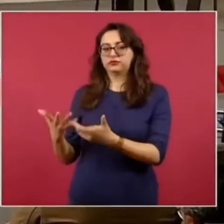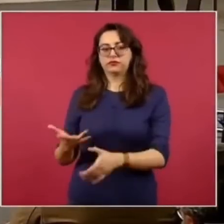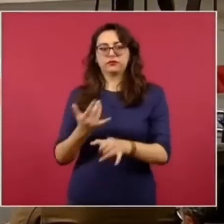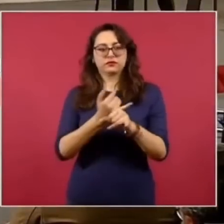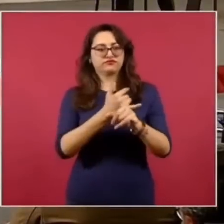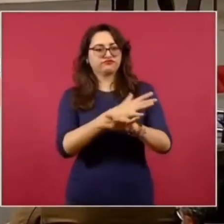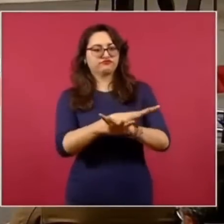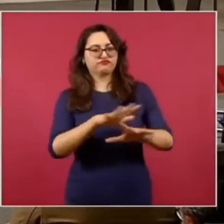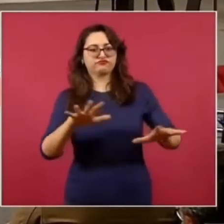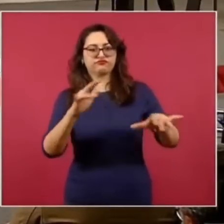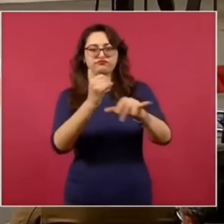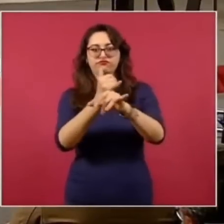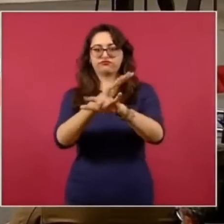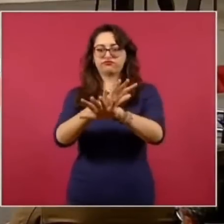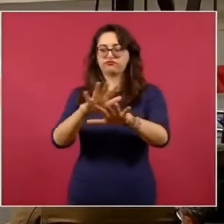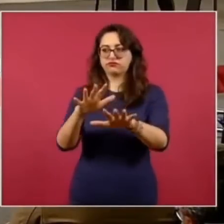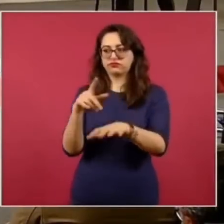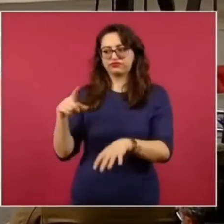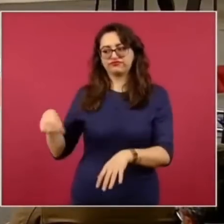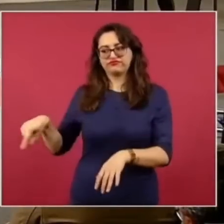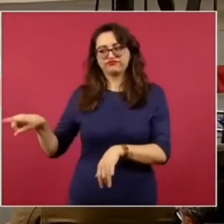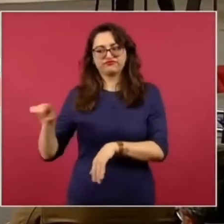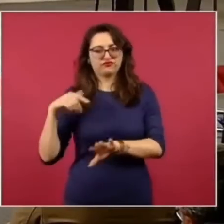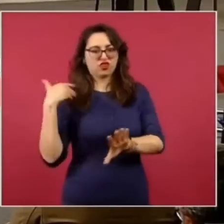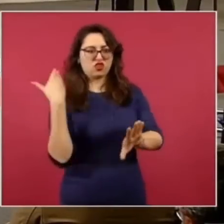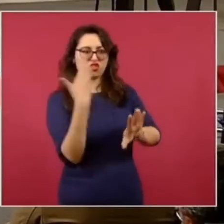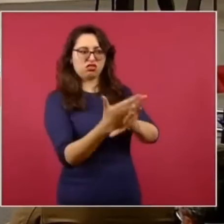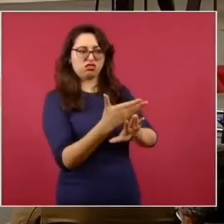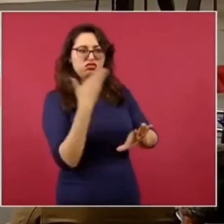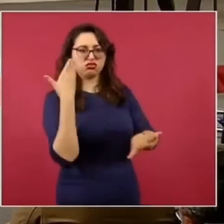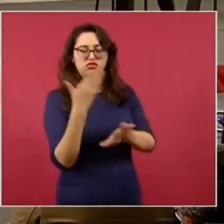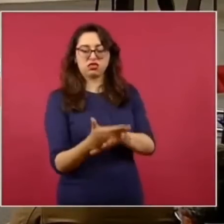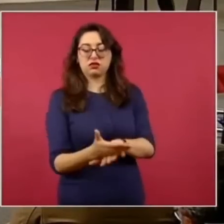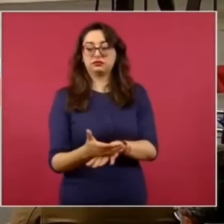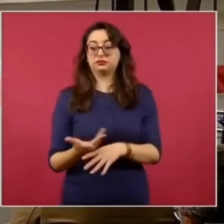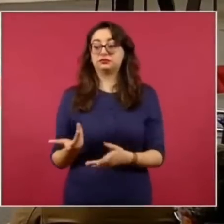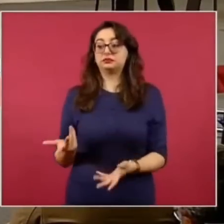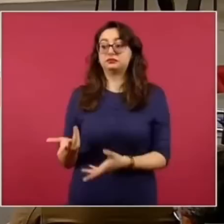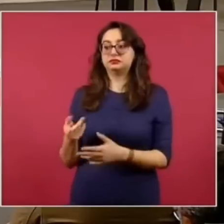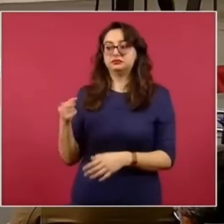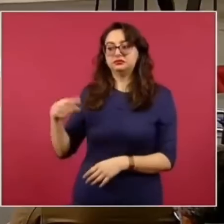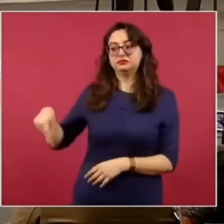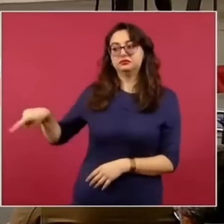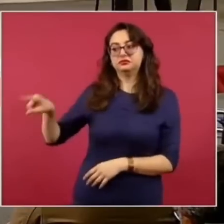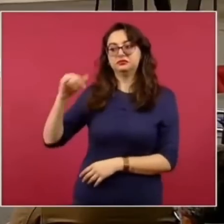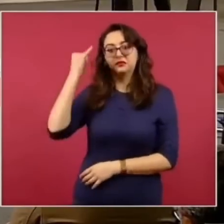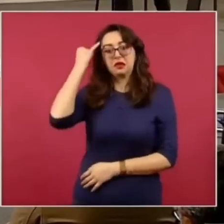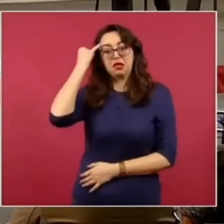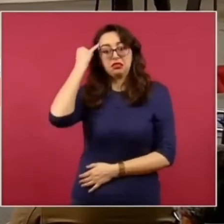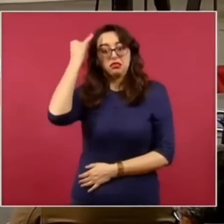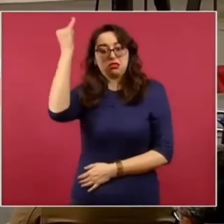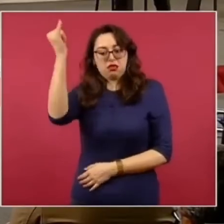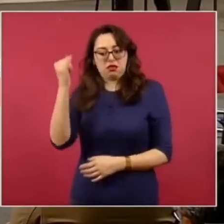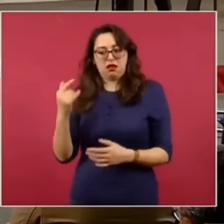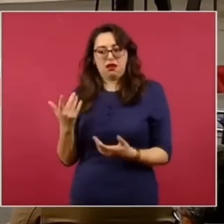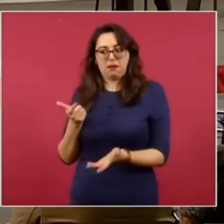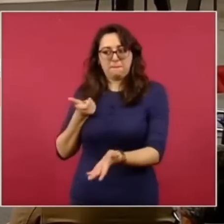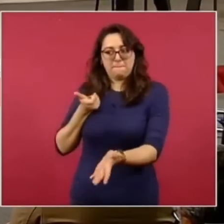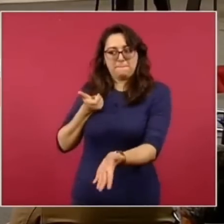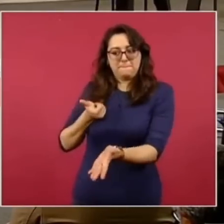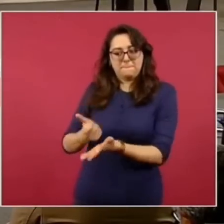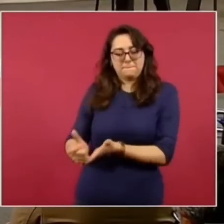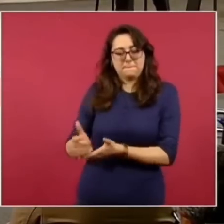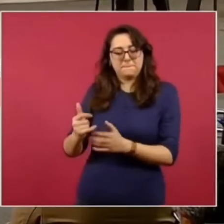sumas de dinero. Esto incluye crear institutos como el Instituto sobre el Aire Limpio, que se creó por la industria